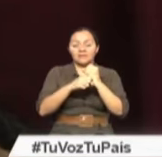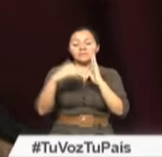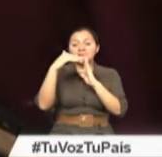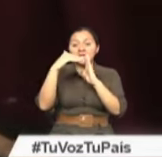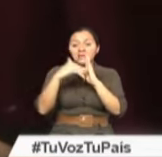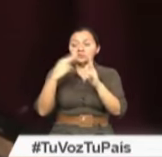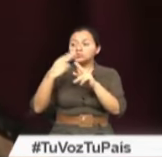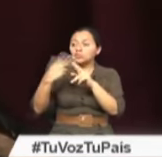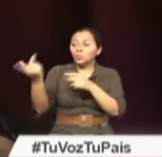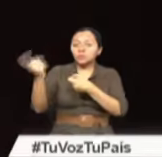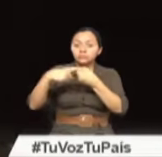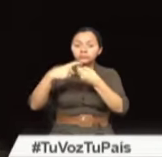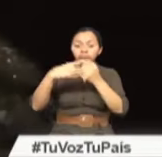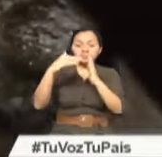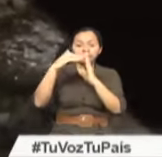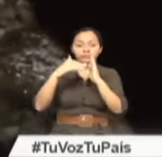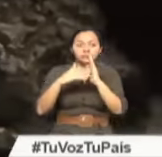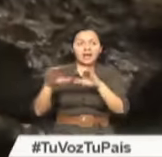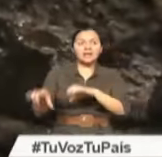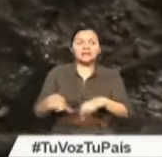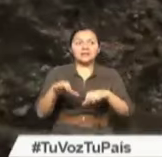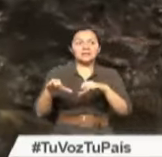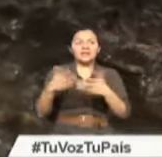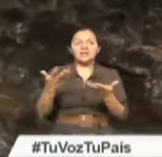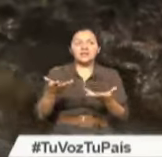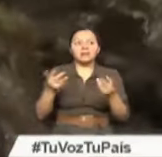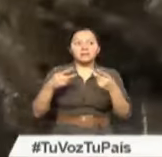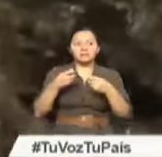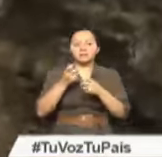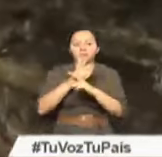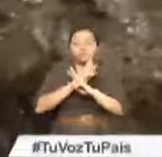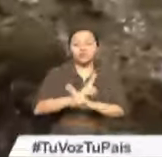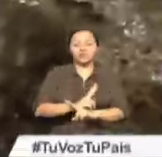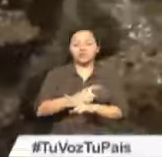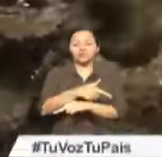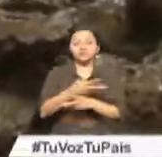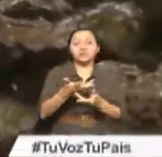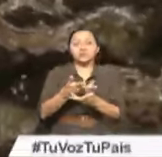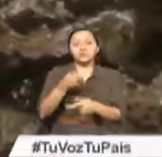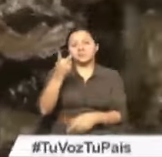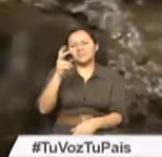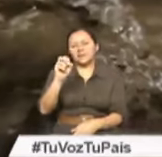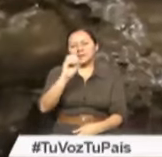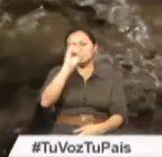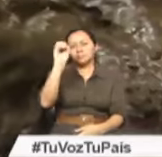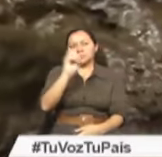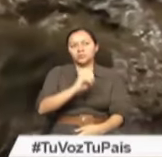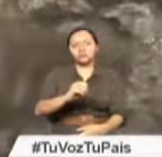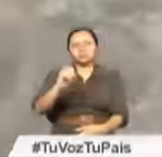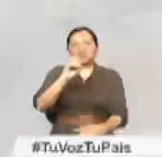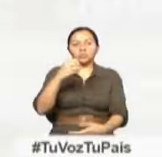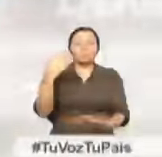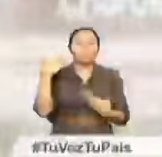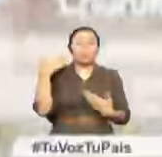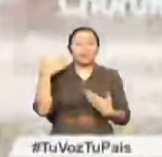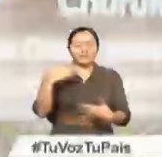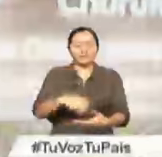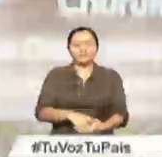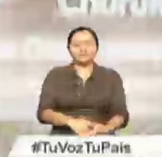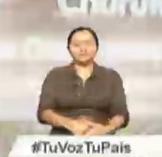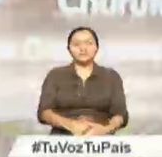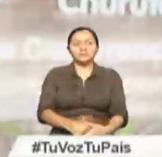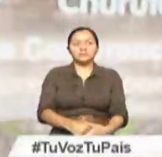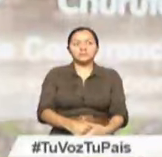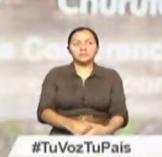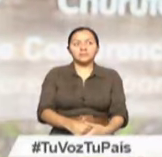artesanales que ejerzan su actividad dentro del área protegida, la cual abarca el 20% del Golfo de Guayaquil. Eh,